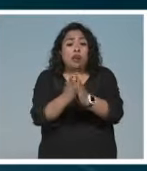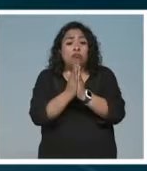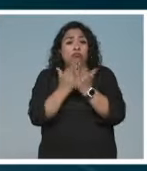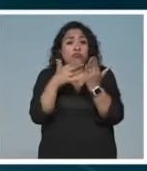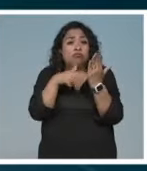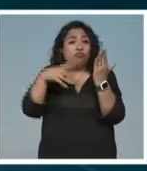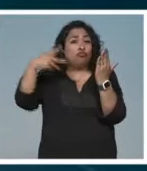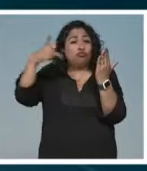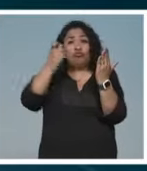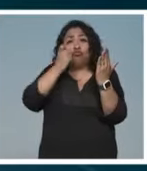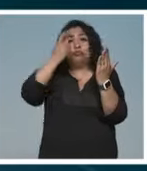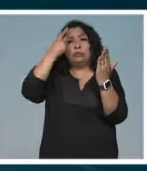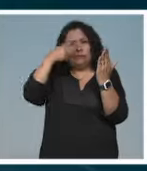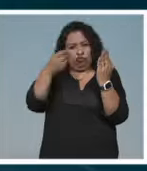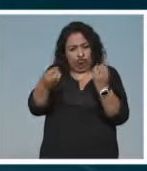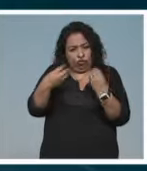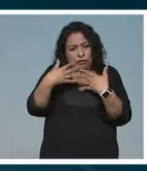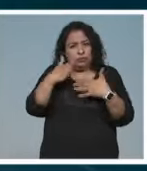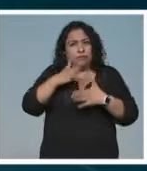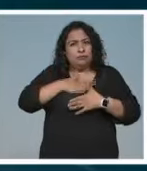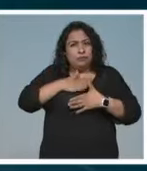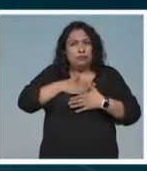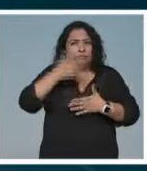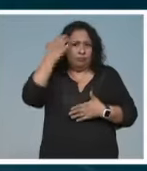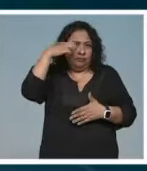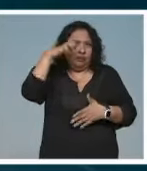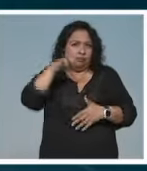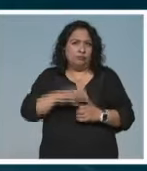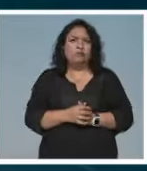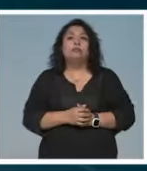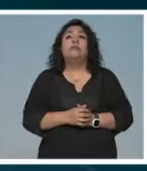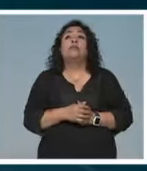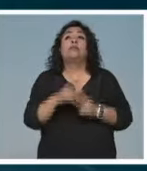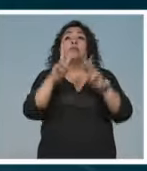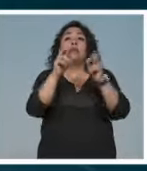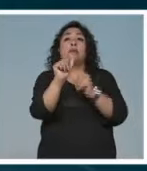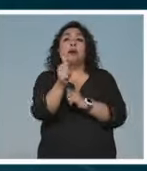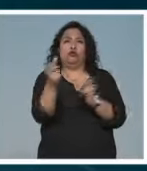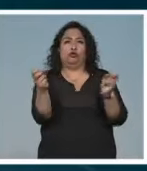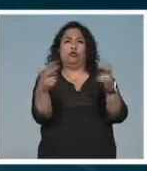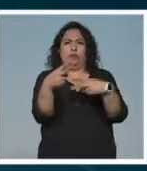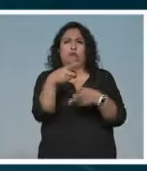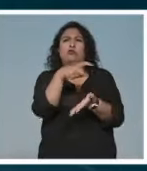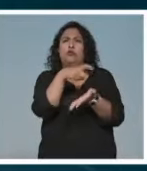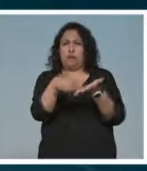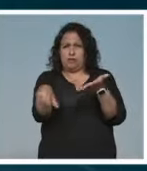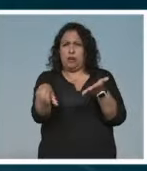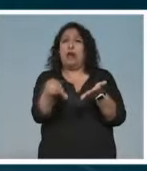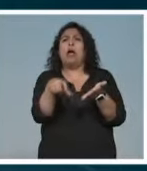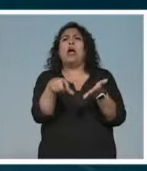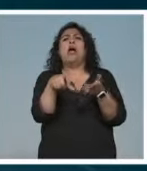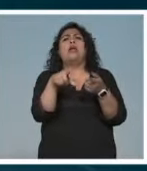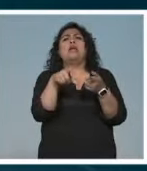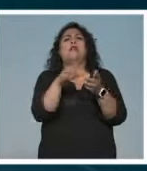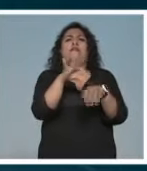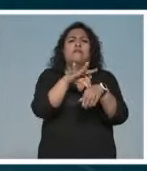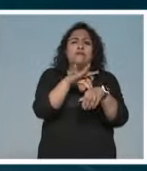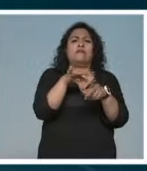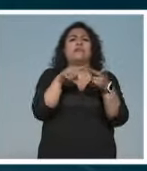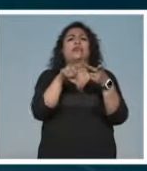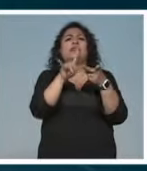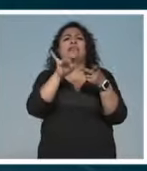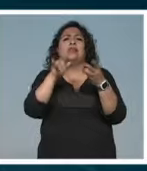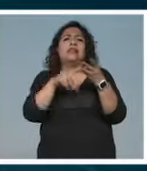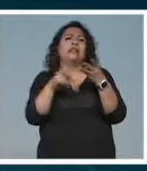obra para enriquecer nuestra propia experiencia. En Agosto Nos Vemos puede adquirirse en físico, en digital y en formato